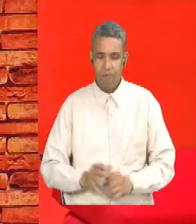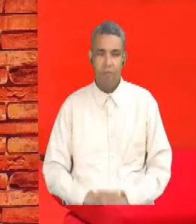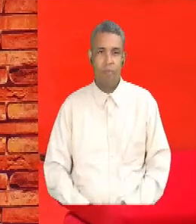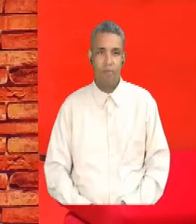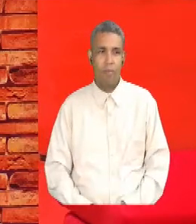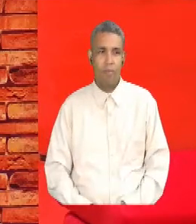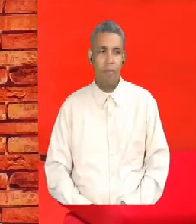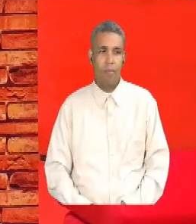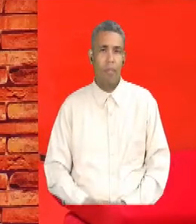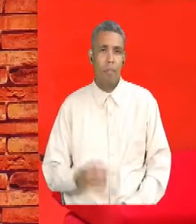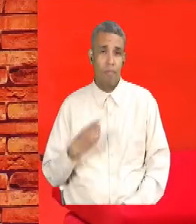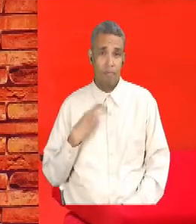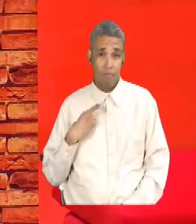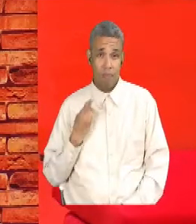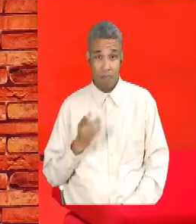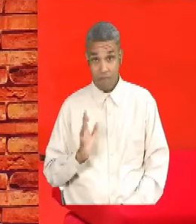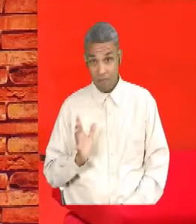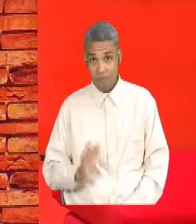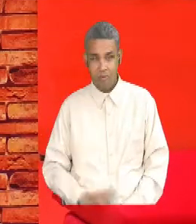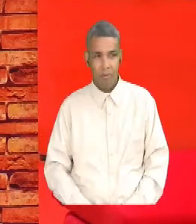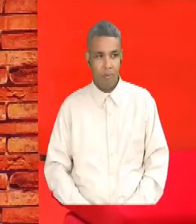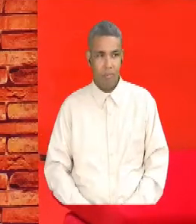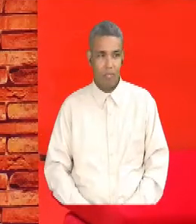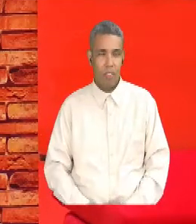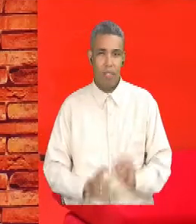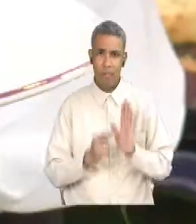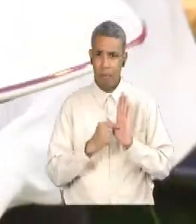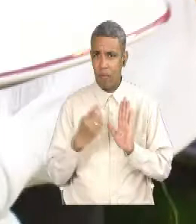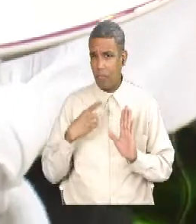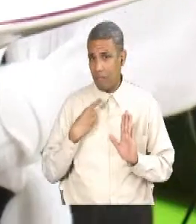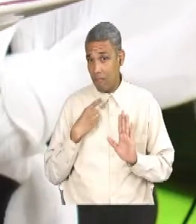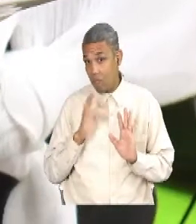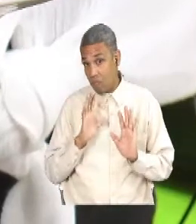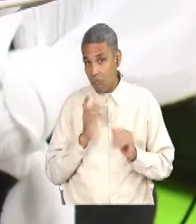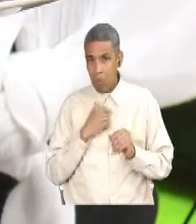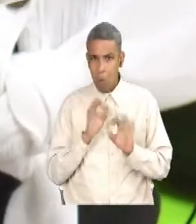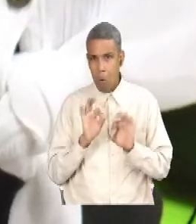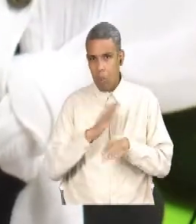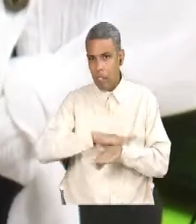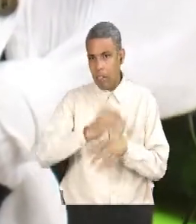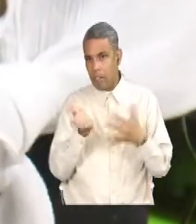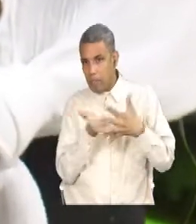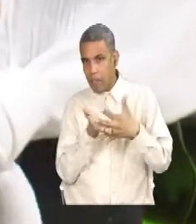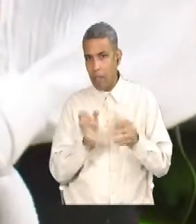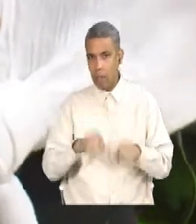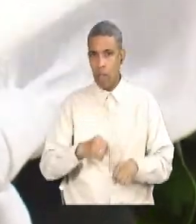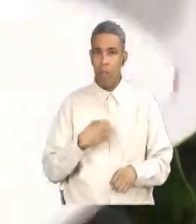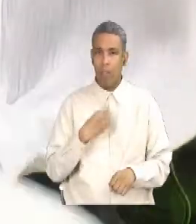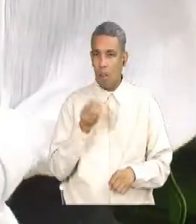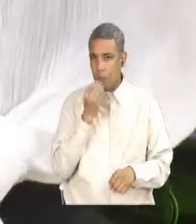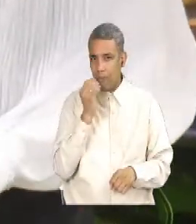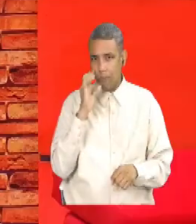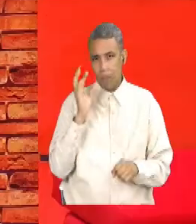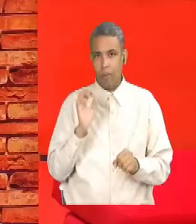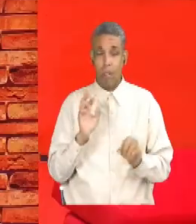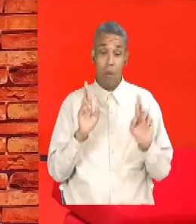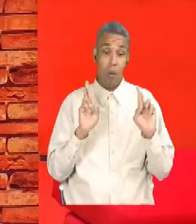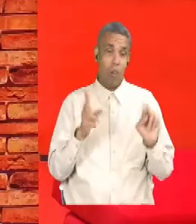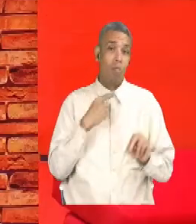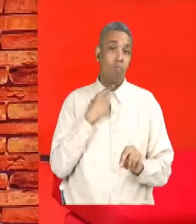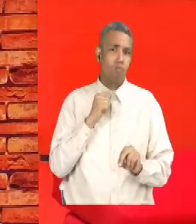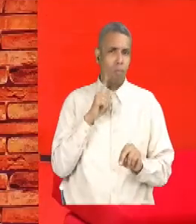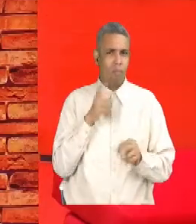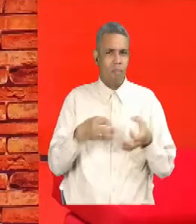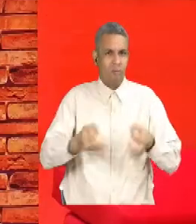para tu desayuno, un media mañana o media tarde. Espero que les haya gustado. Es súper